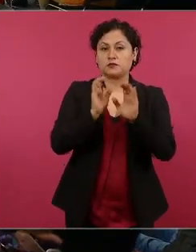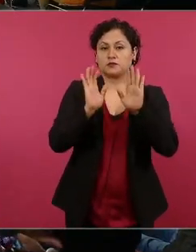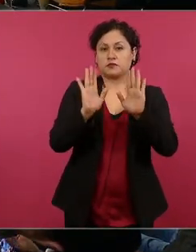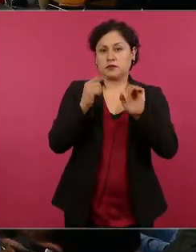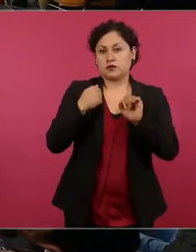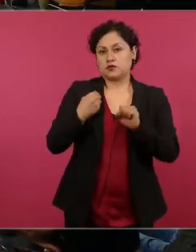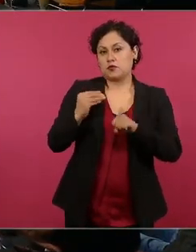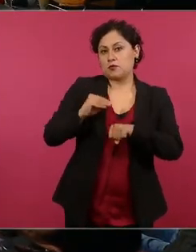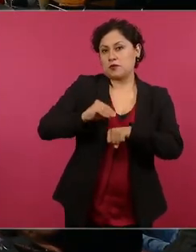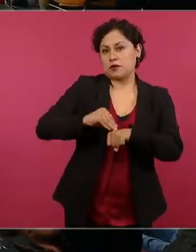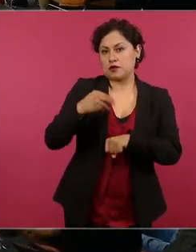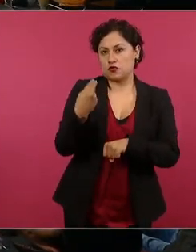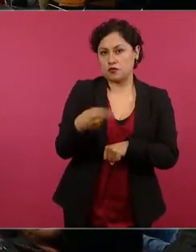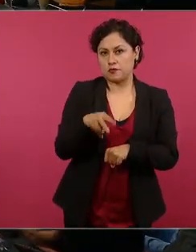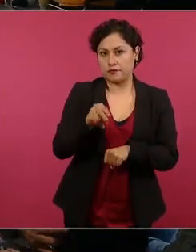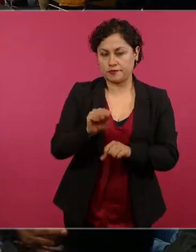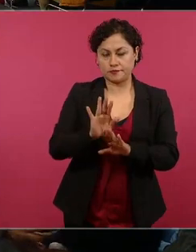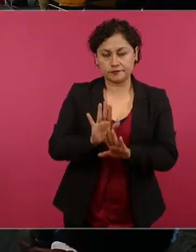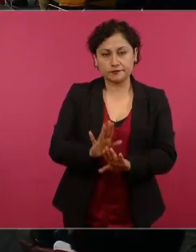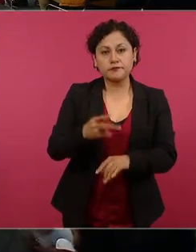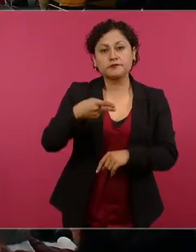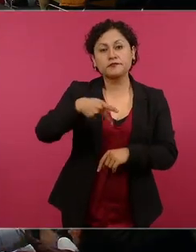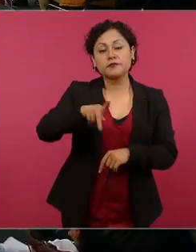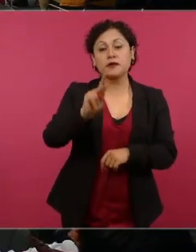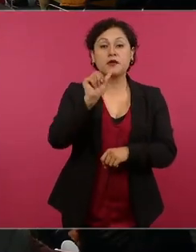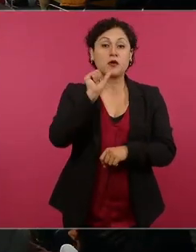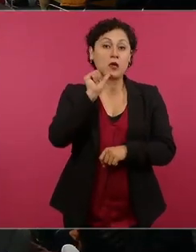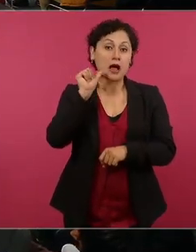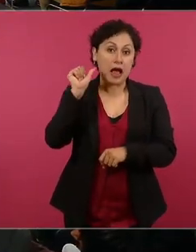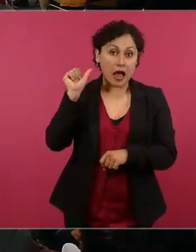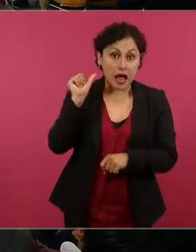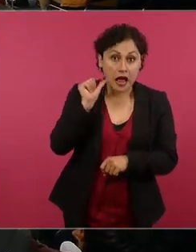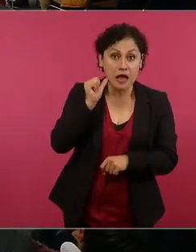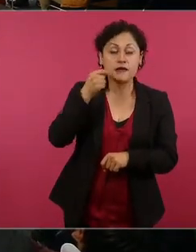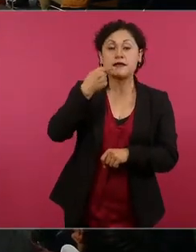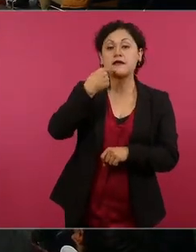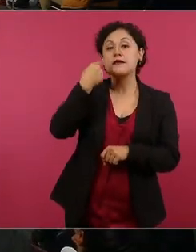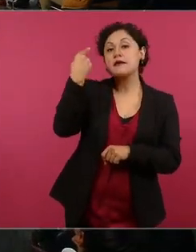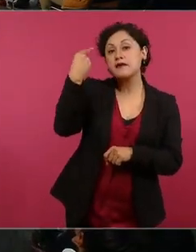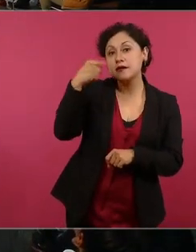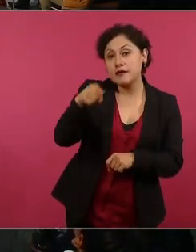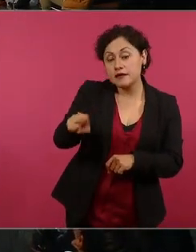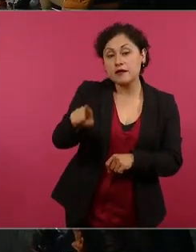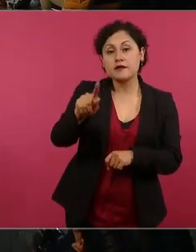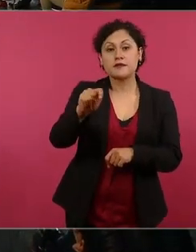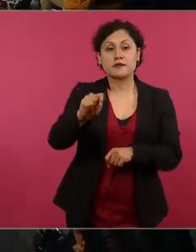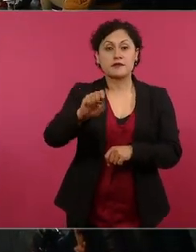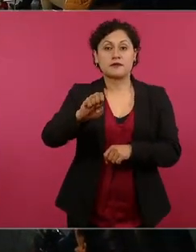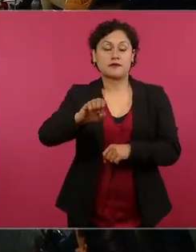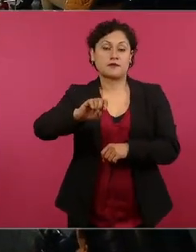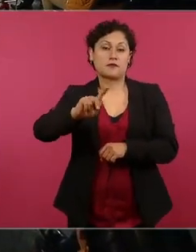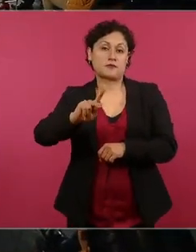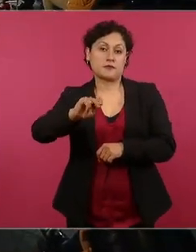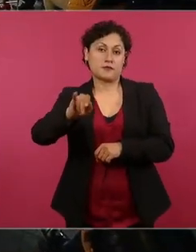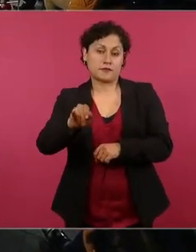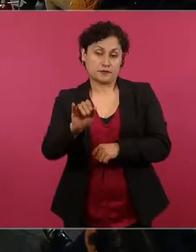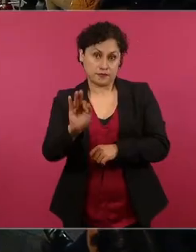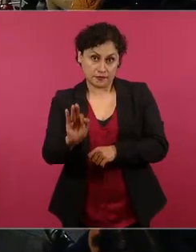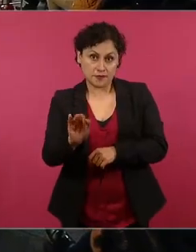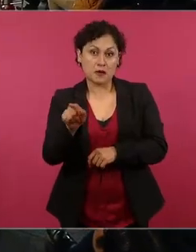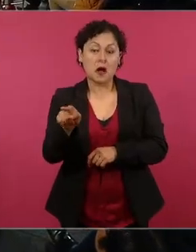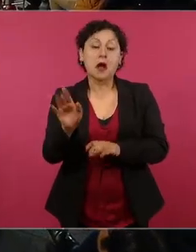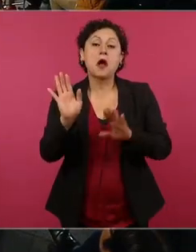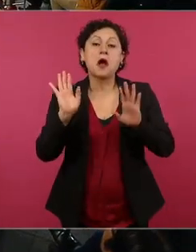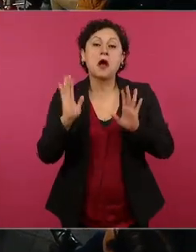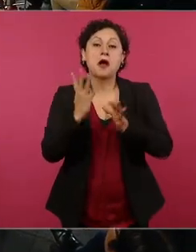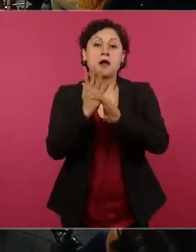puede, pero ayer se le fue a acusar en el Tribunal Electoral de que no hay piso parejo en la elección presidencial por